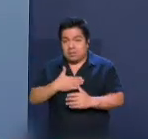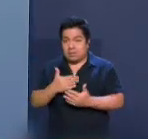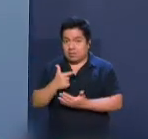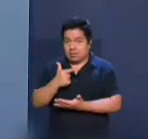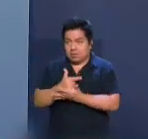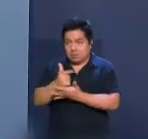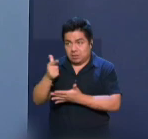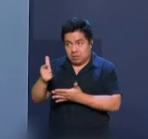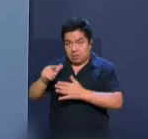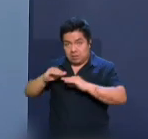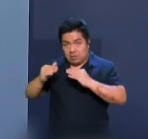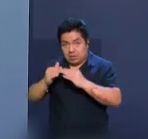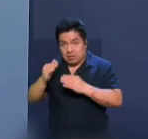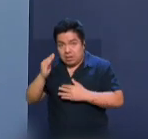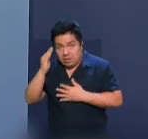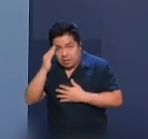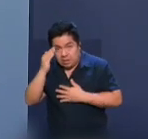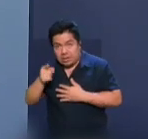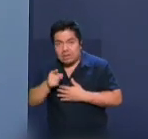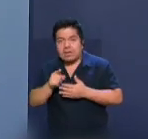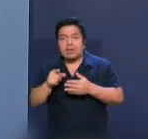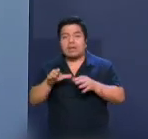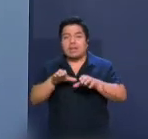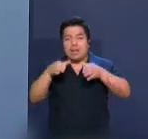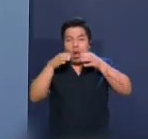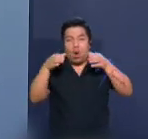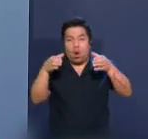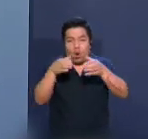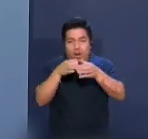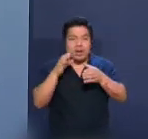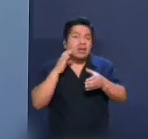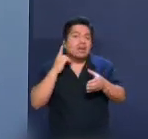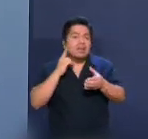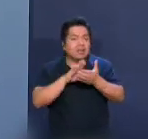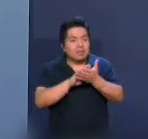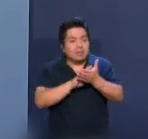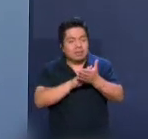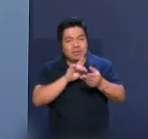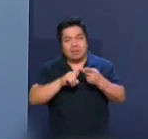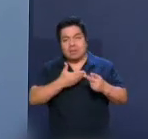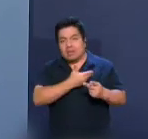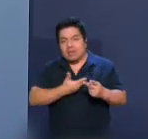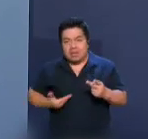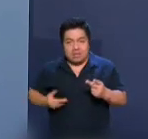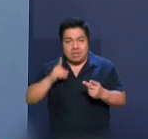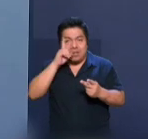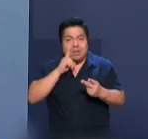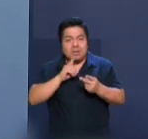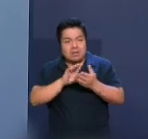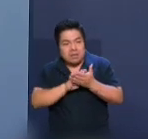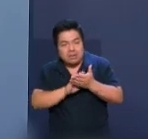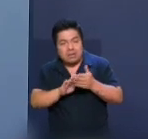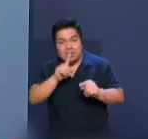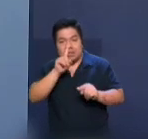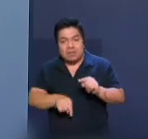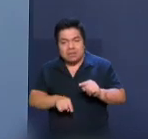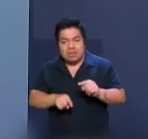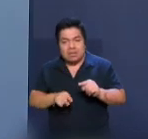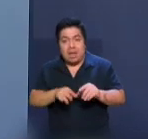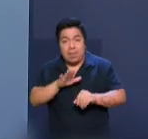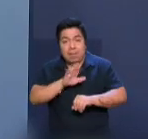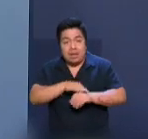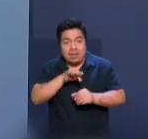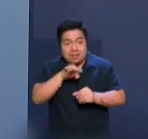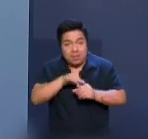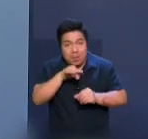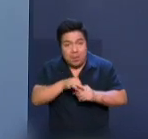está proponiendo el ministro en retiro es la disolución del Congreso de la Unión y la destitución de la presidenta de nuestro país, la persona más votada